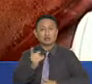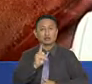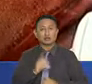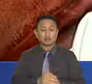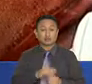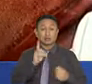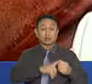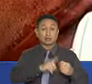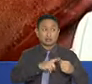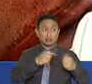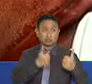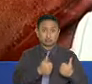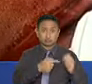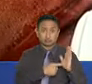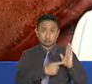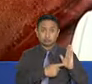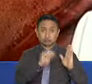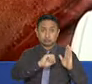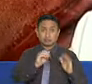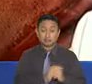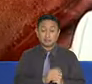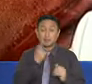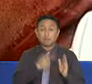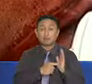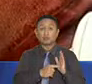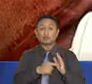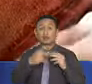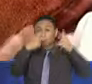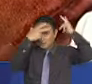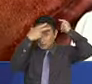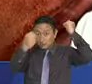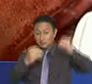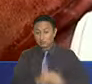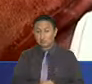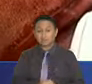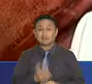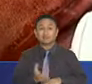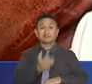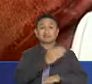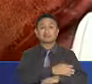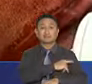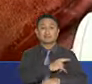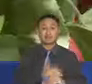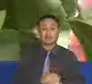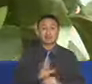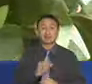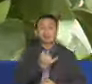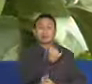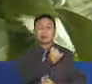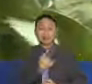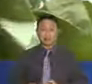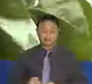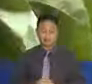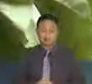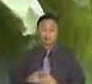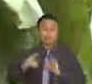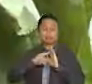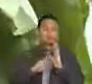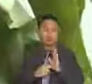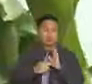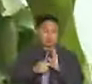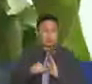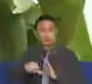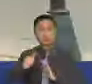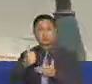dado algunos buenos ejemplos como en el caso de la Marín como en el caso de lo que antes se le llamaba la plaza ipiales la norma también brinda otros